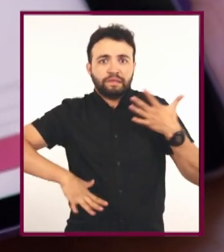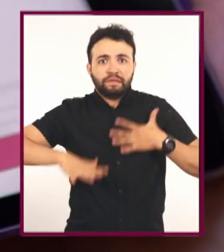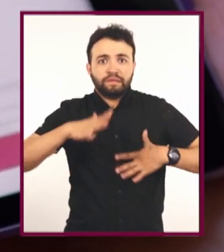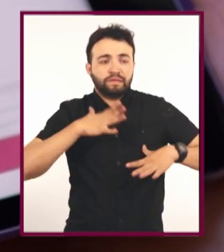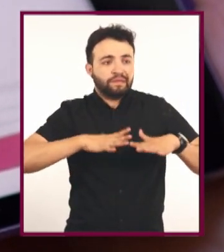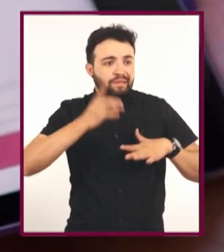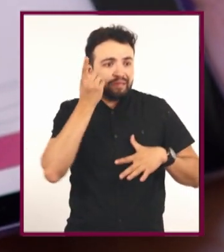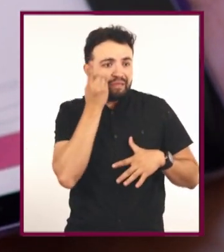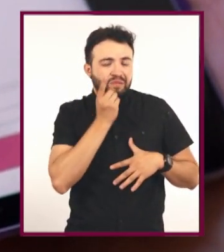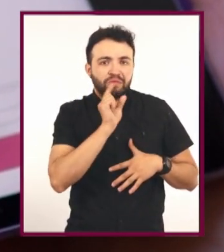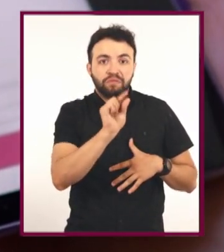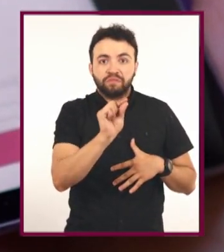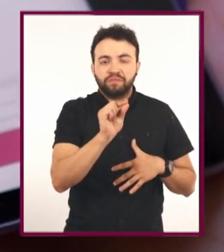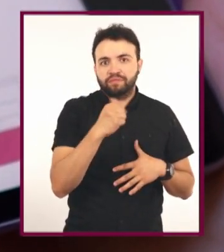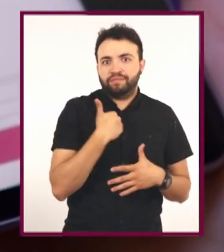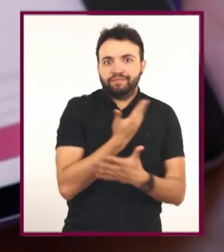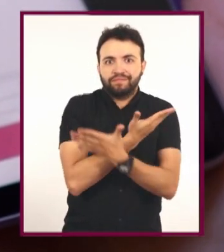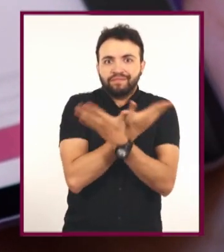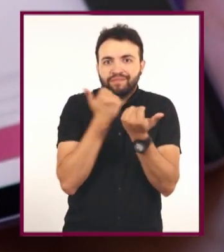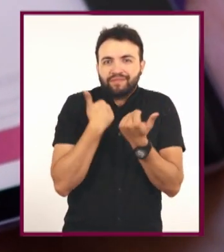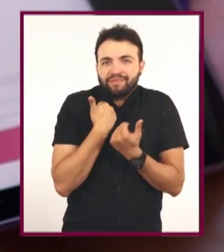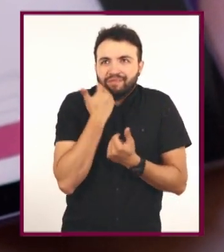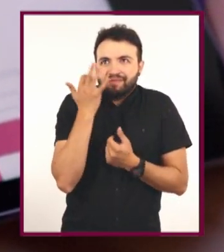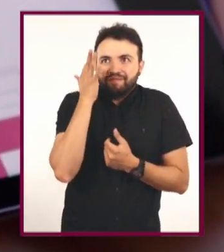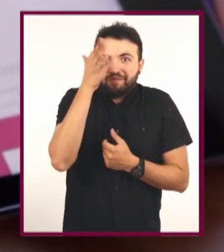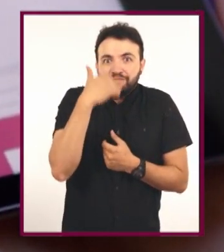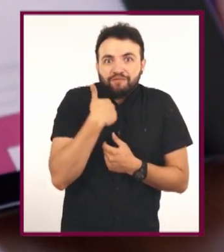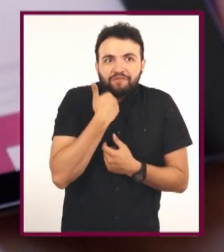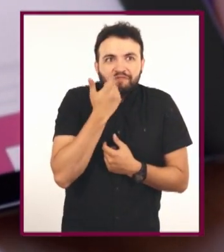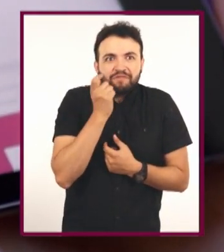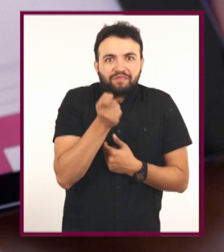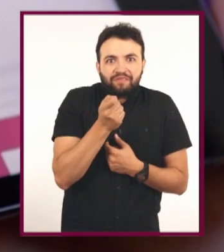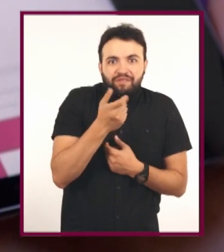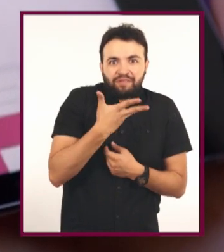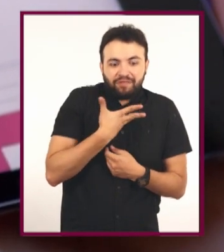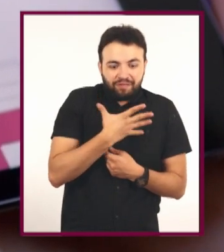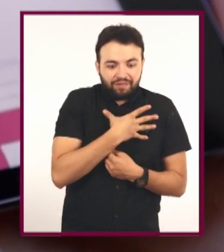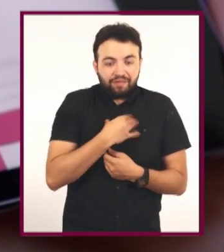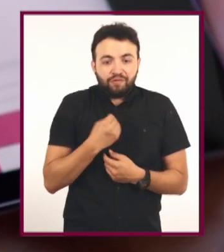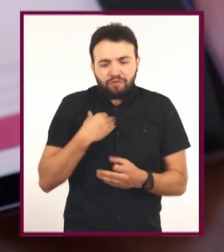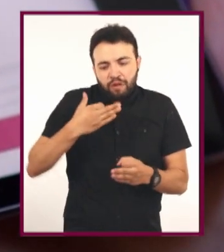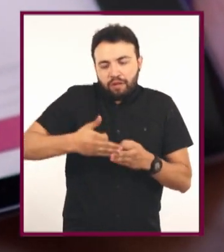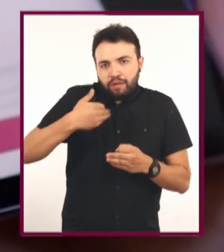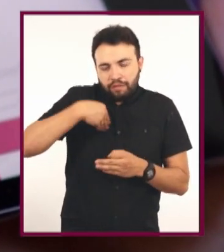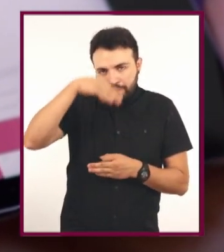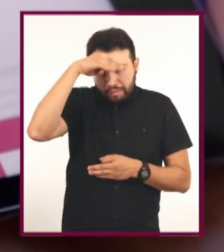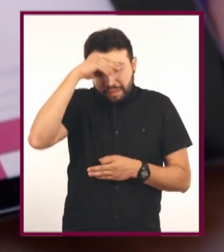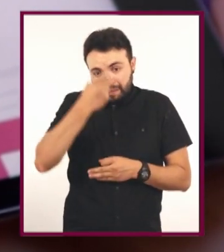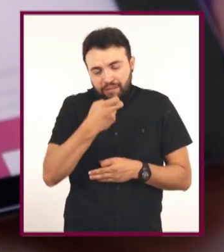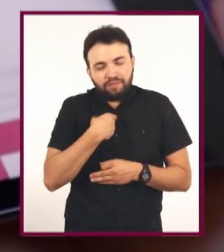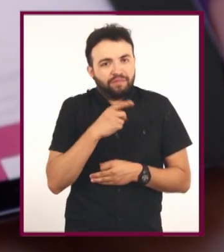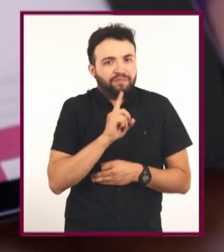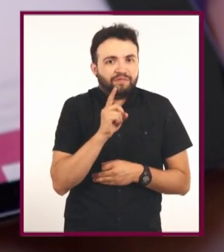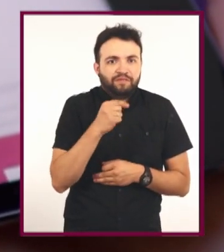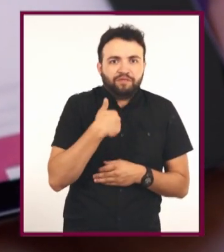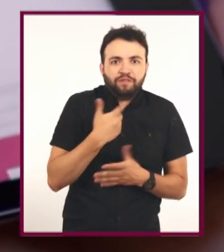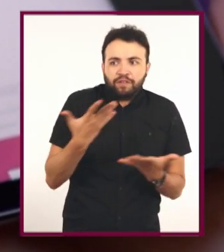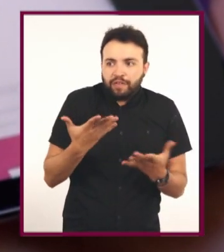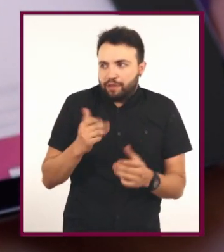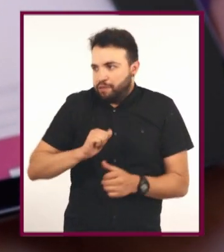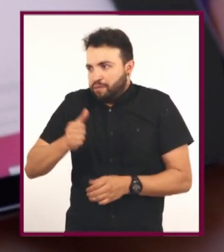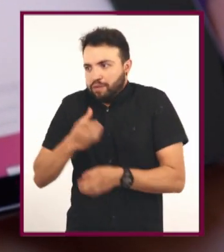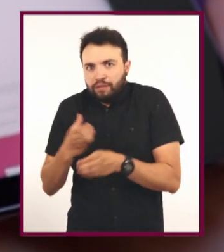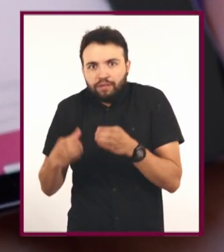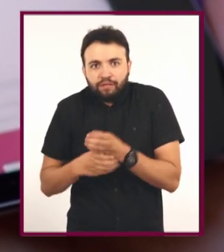sueño todo el tiempo. Yo ni siquiera sé si quiero tener hijos. Por ahora no puedo pensar en eso. Tengo muchas cosas por hacer